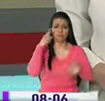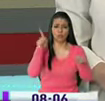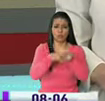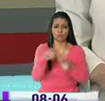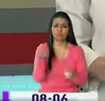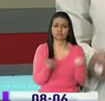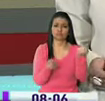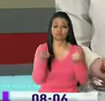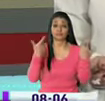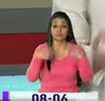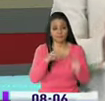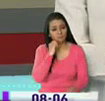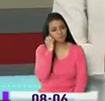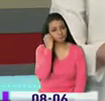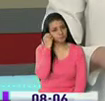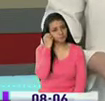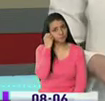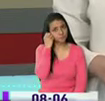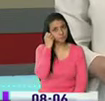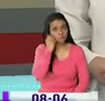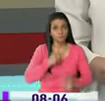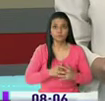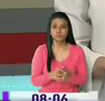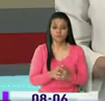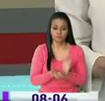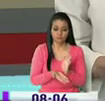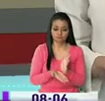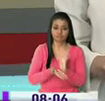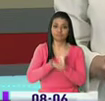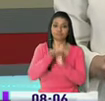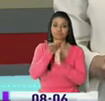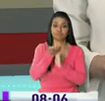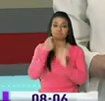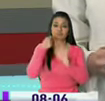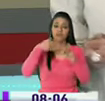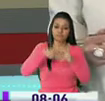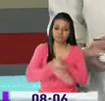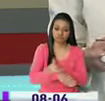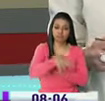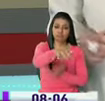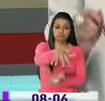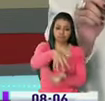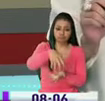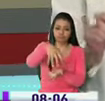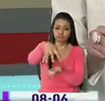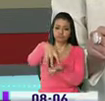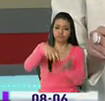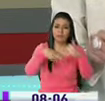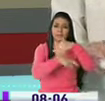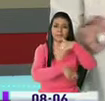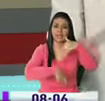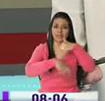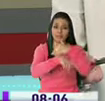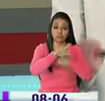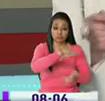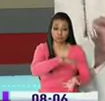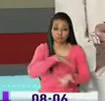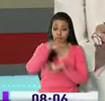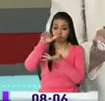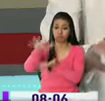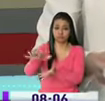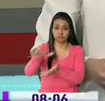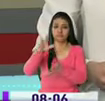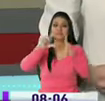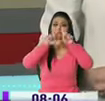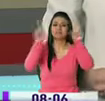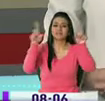conductores de transporte pesado. El costo que se incrementará para entrar a las escombreras se adjudicará a quien genera los residuos, es decir, a los